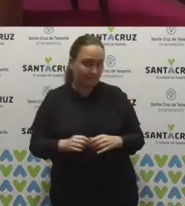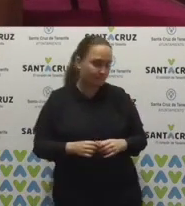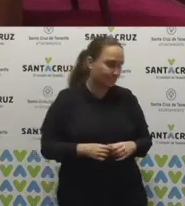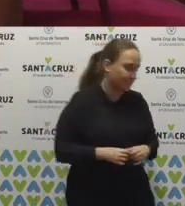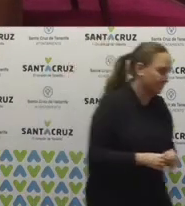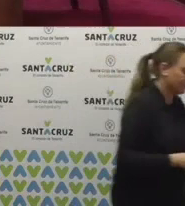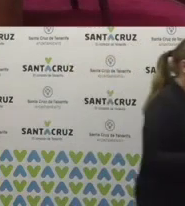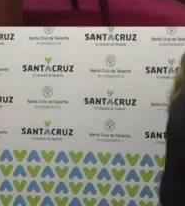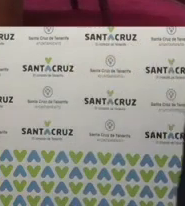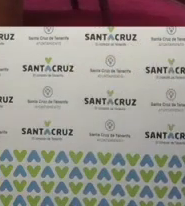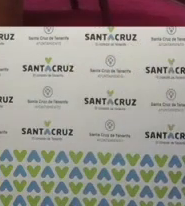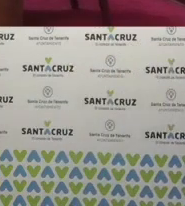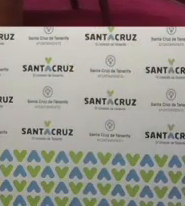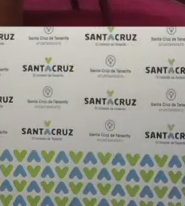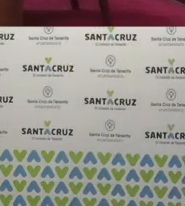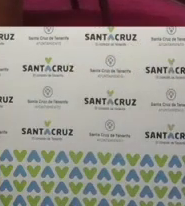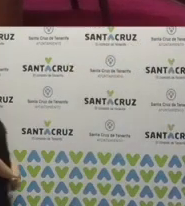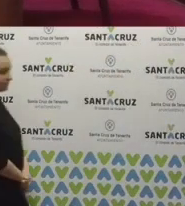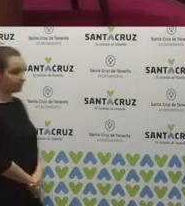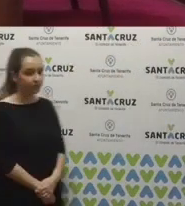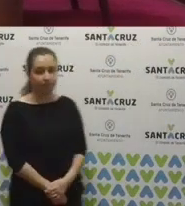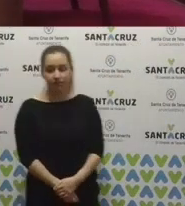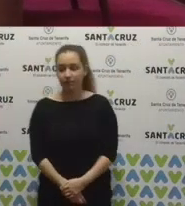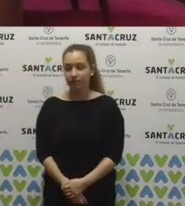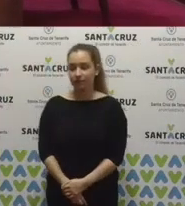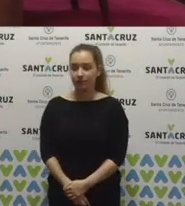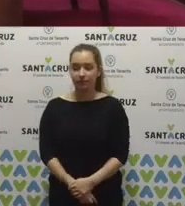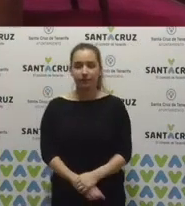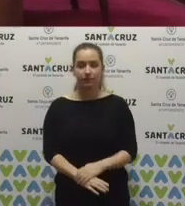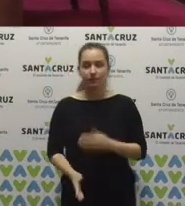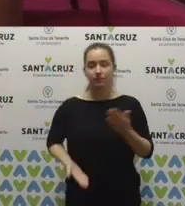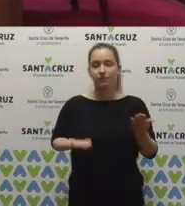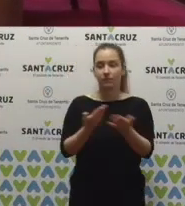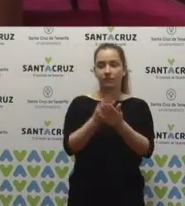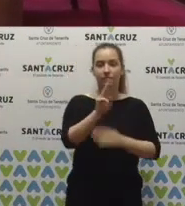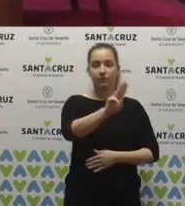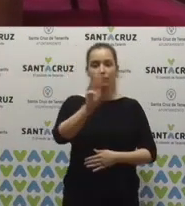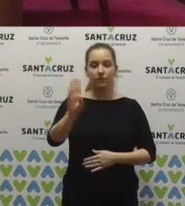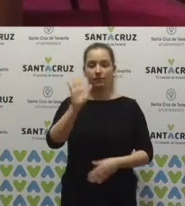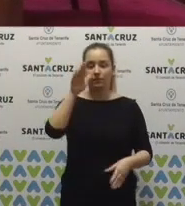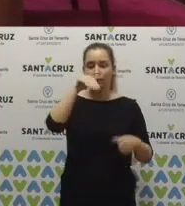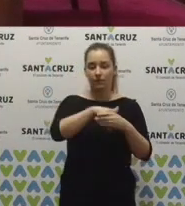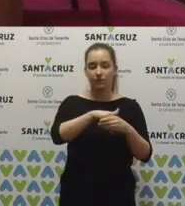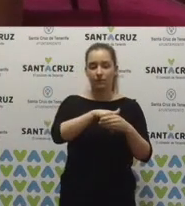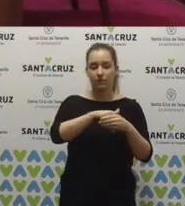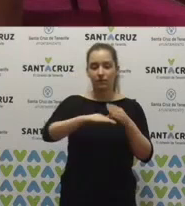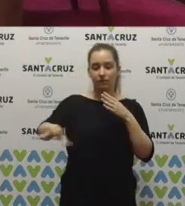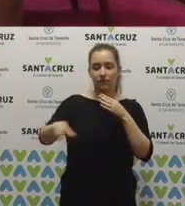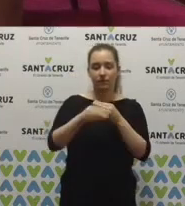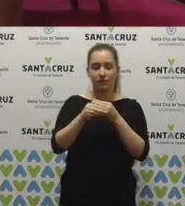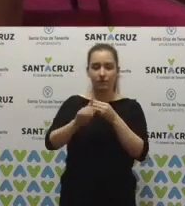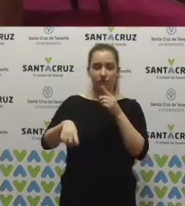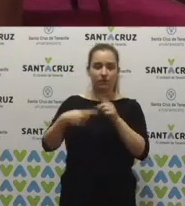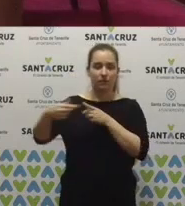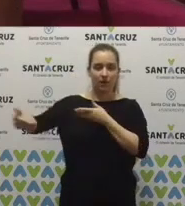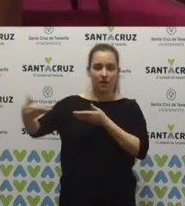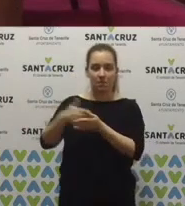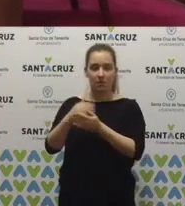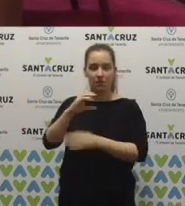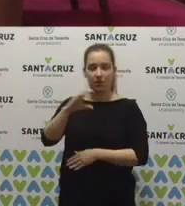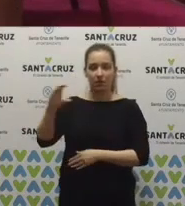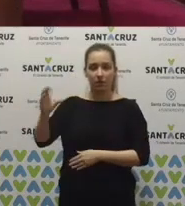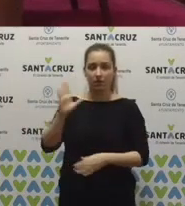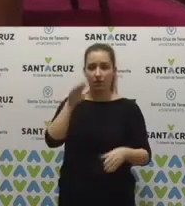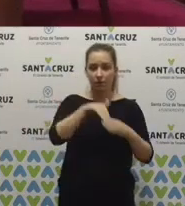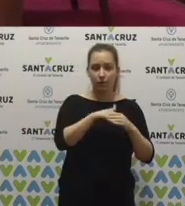votamos la moción del partido popular con el añadido de que obviamente enmienda de coalición canarias votos